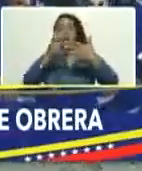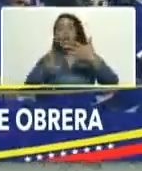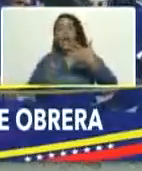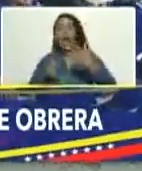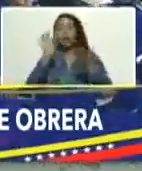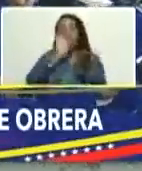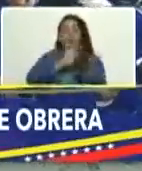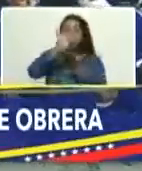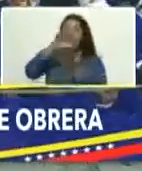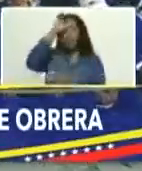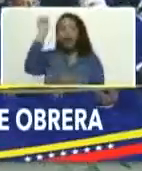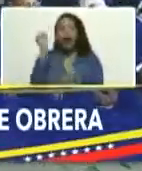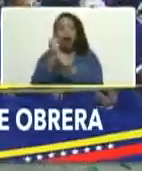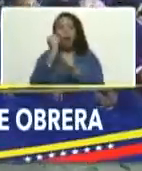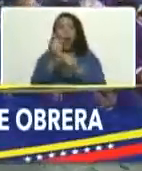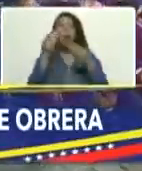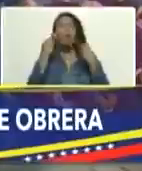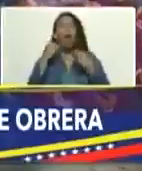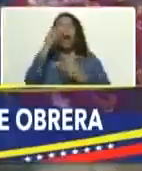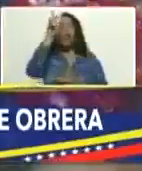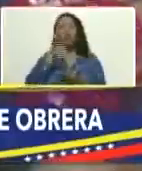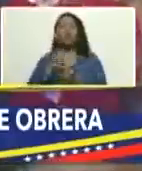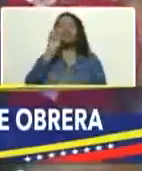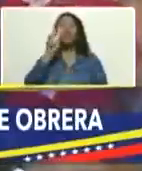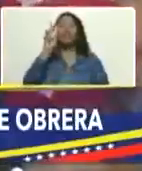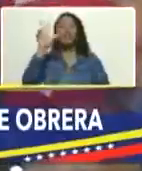estratégicas de trabajo para el 2023.